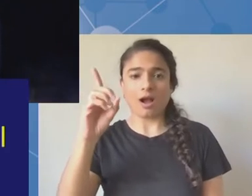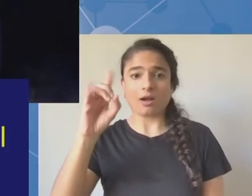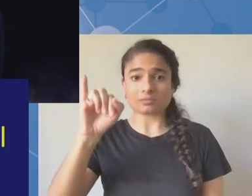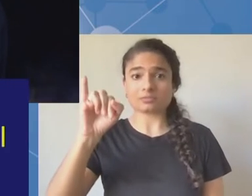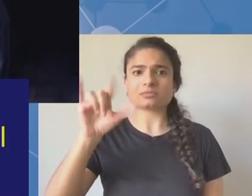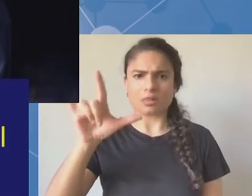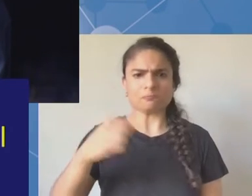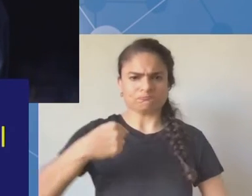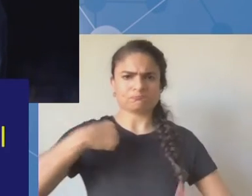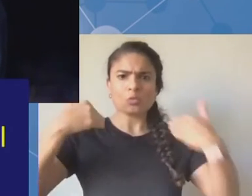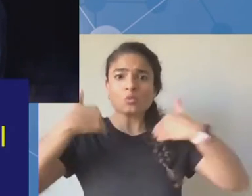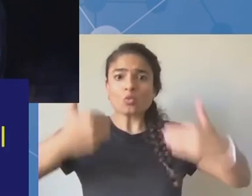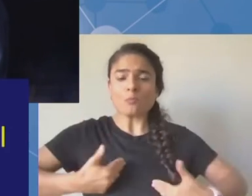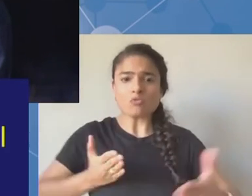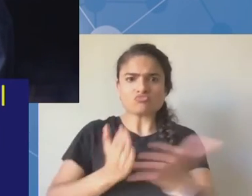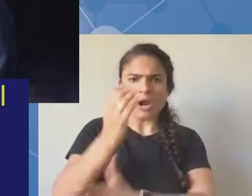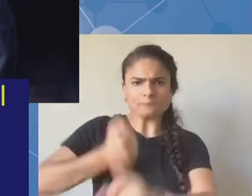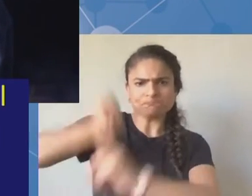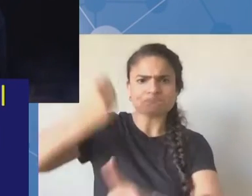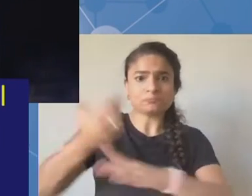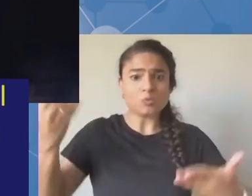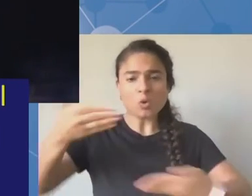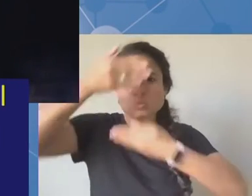Me llamo Adil. Soy de Sudán.